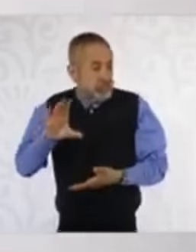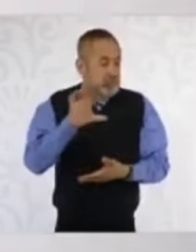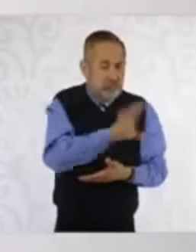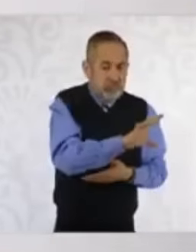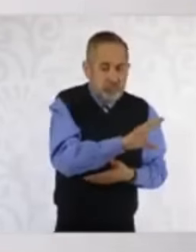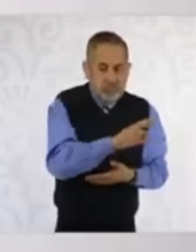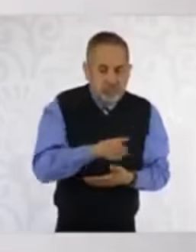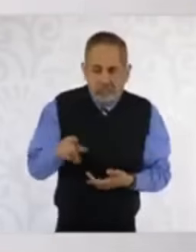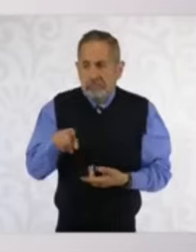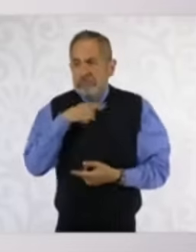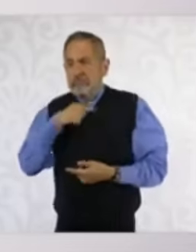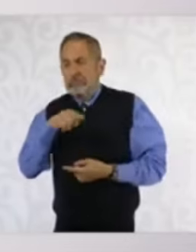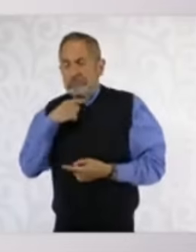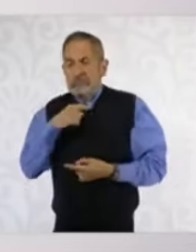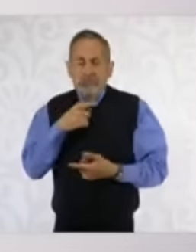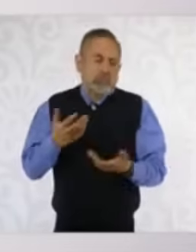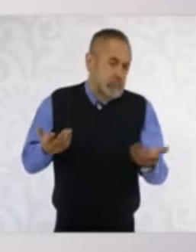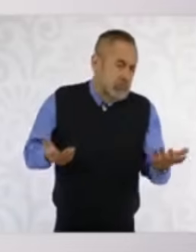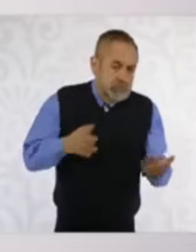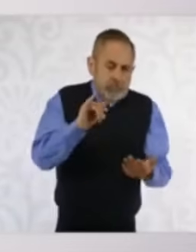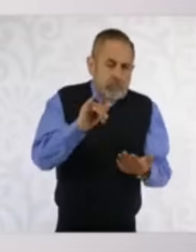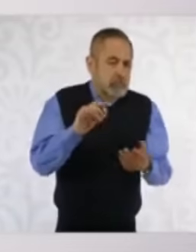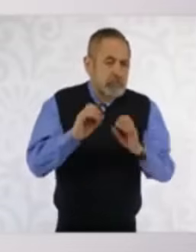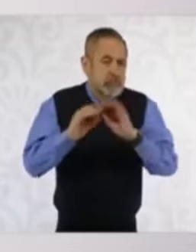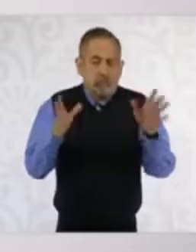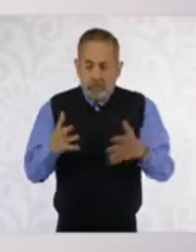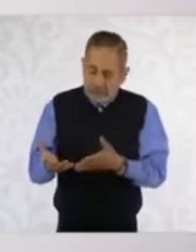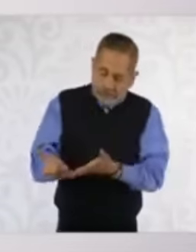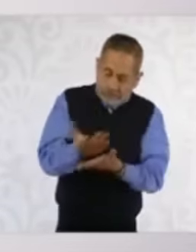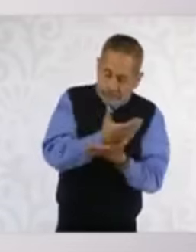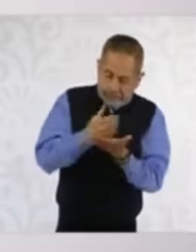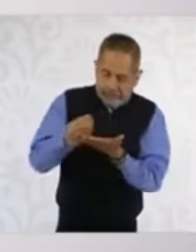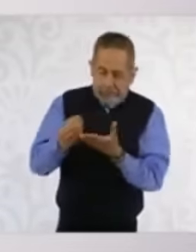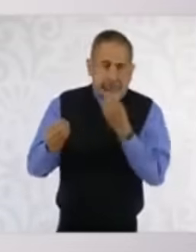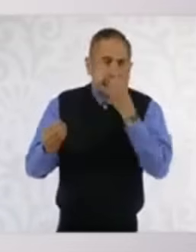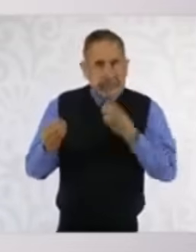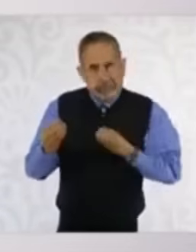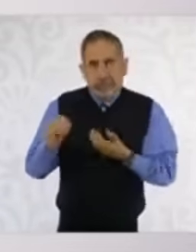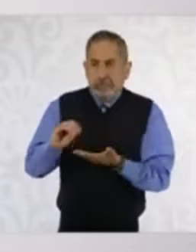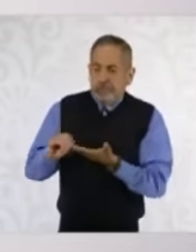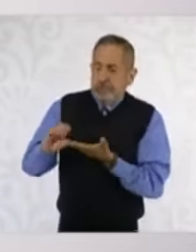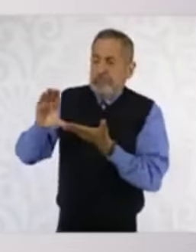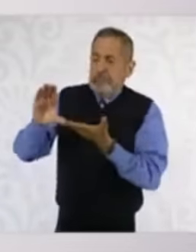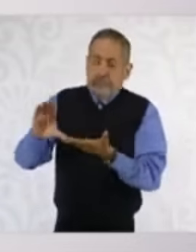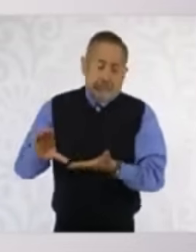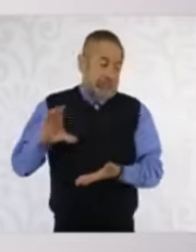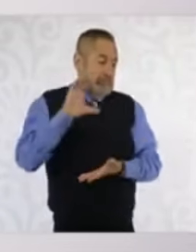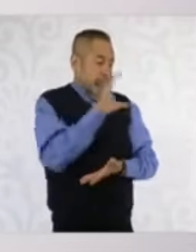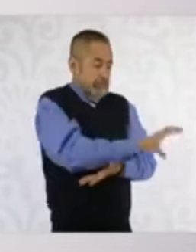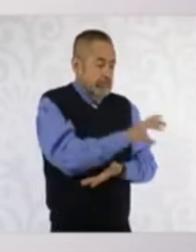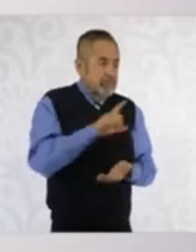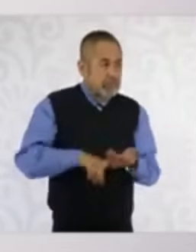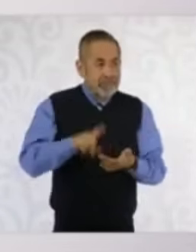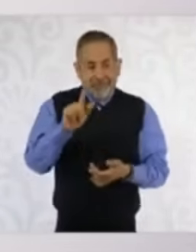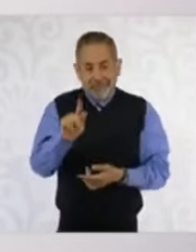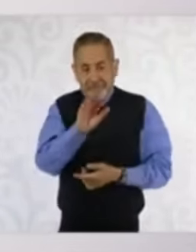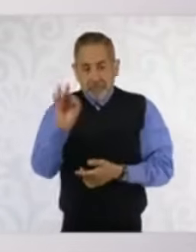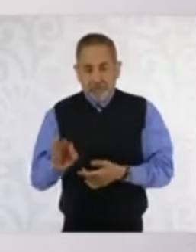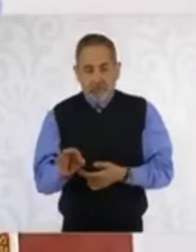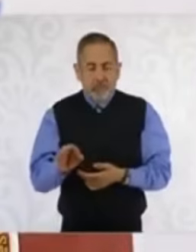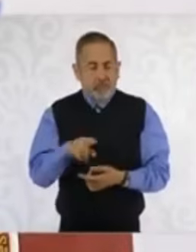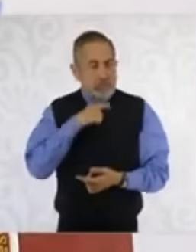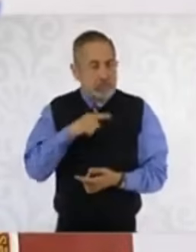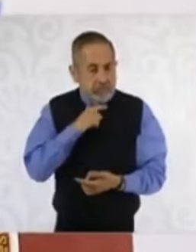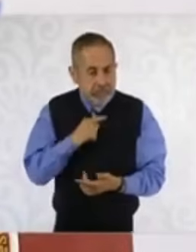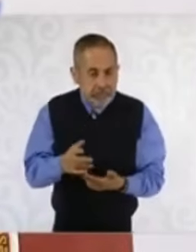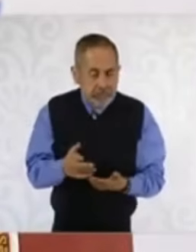salario mínimo beneficia a la pensión mínima garantizada en el IMSS para la ley de 1973. Porque aquí es donde viene lo bueno.